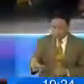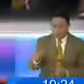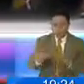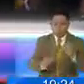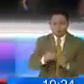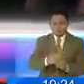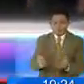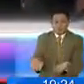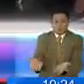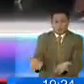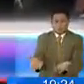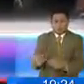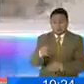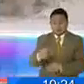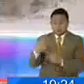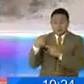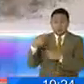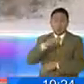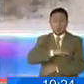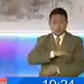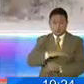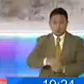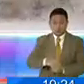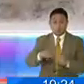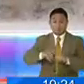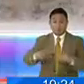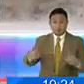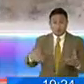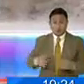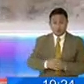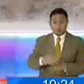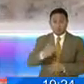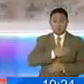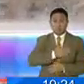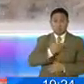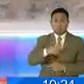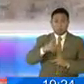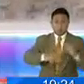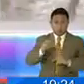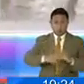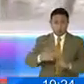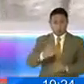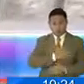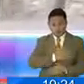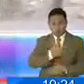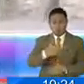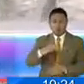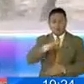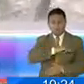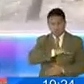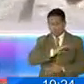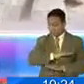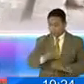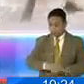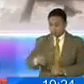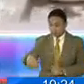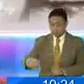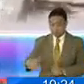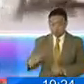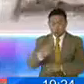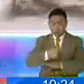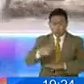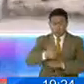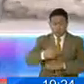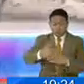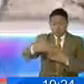gente, eso es competencia municipal. Pero ya averigüé, nosotros tuvimos que construir esa vía porque no la construyó el municipio. No considera esto parte de Guayaquil porque está fuera de